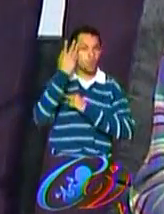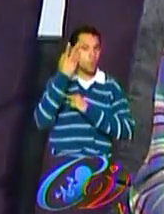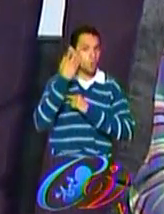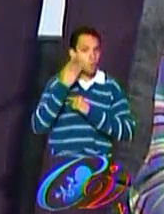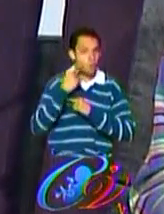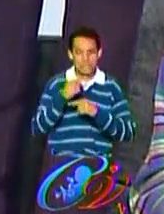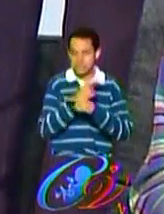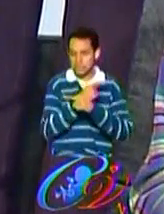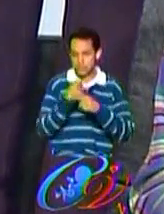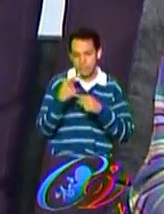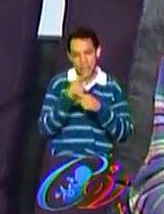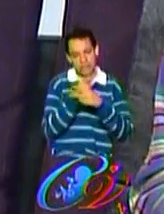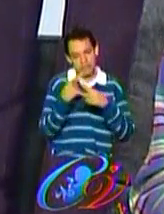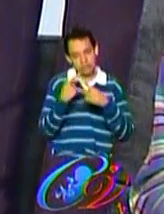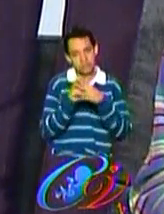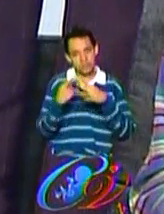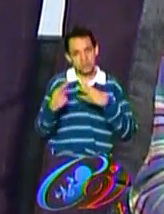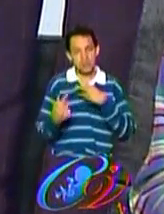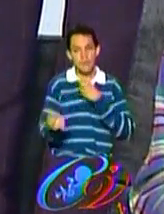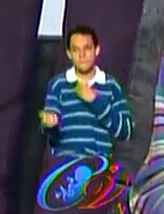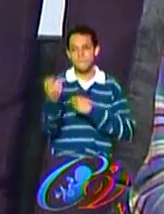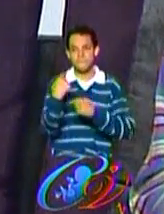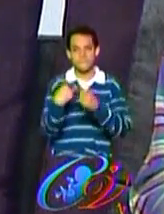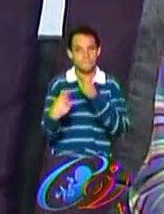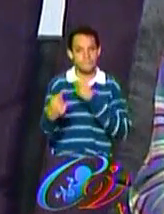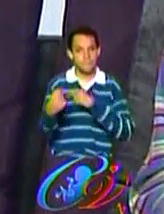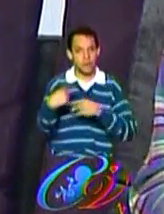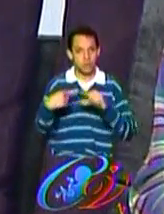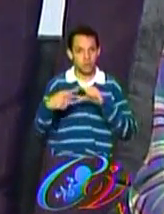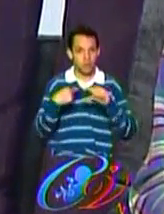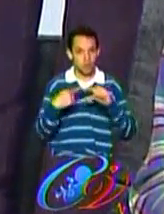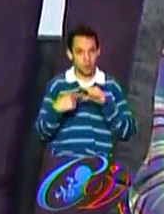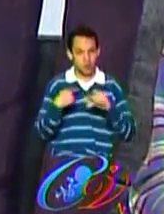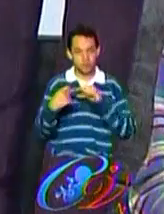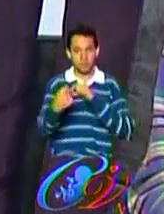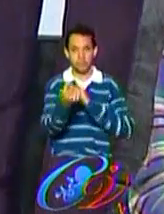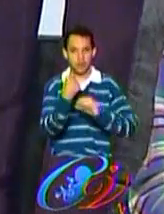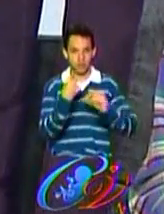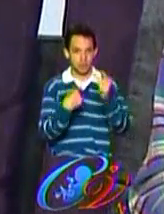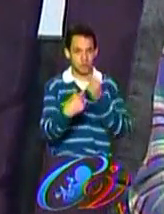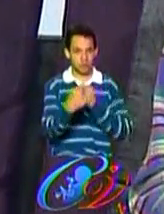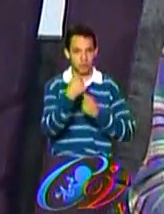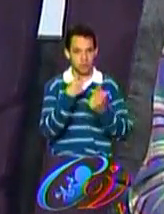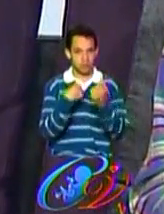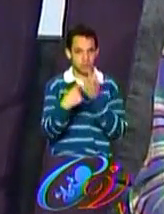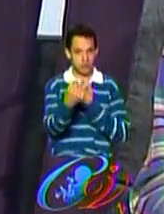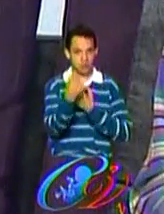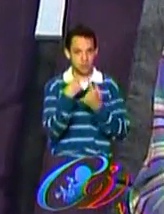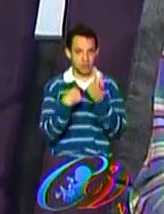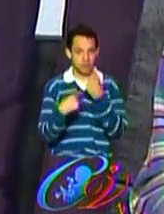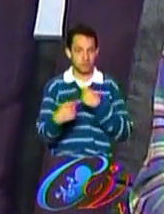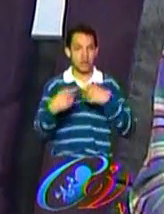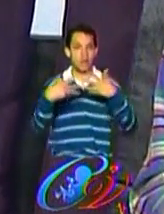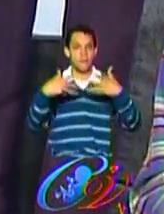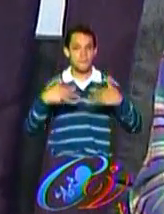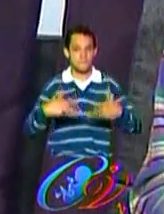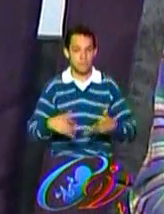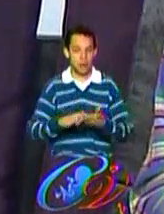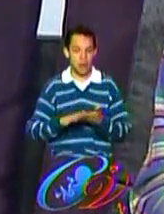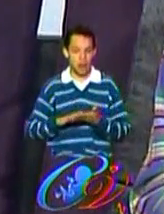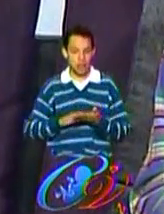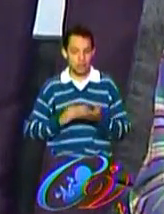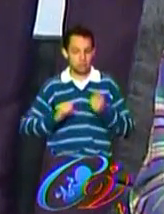de resolver las preguntas que ustedes nos dejan y nosotros con nuestros invitados hacemos algo más